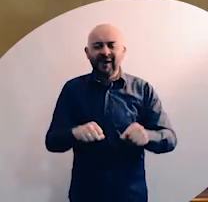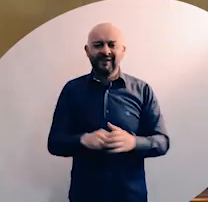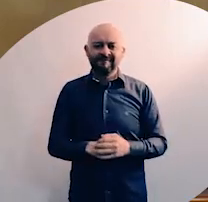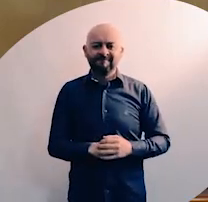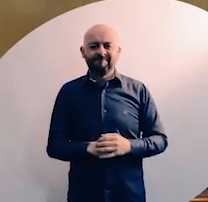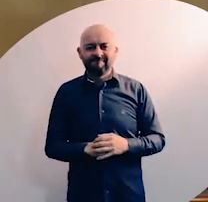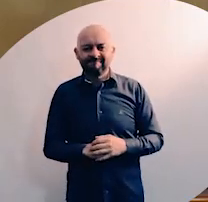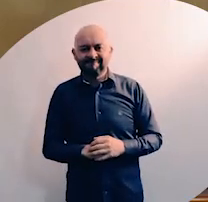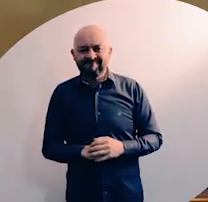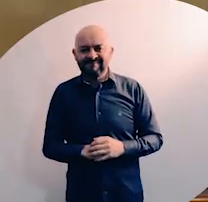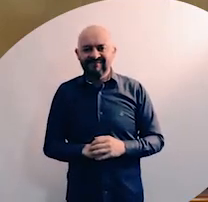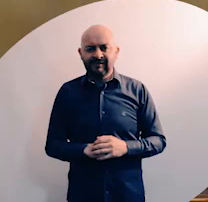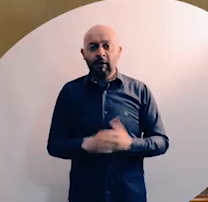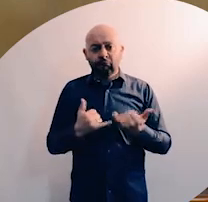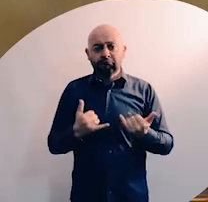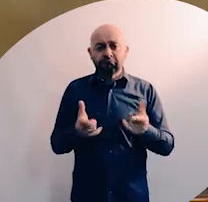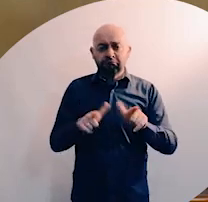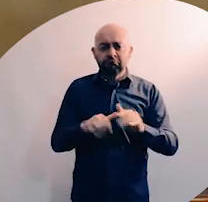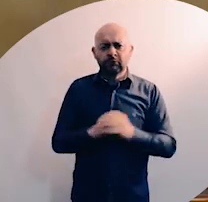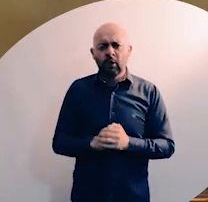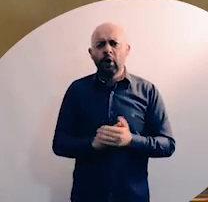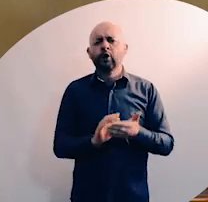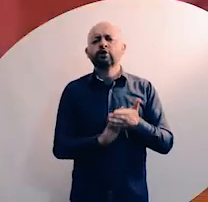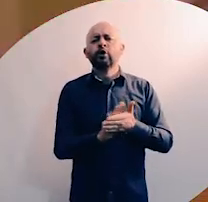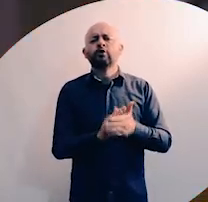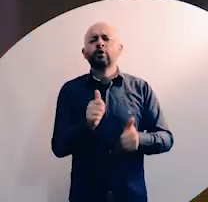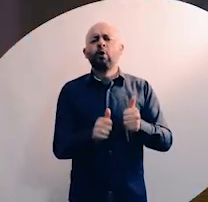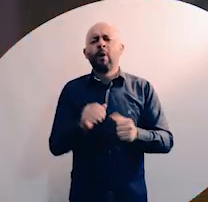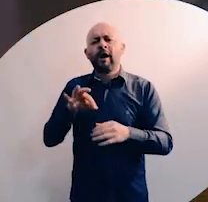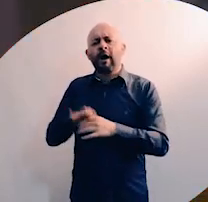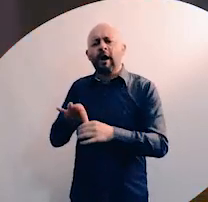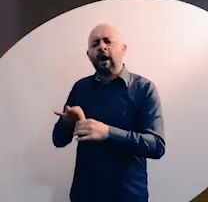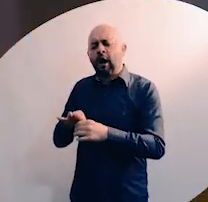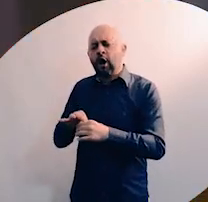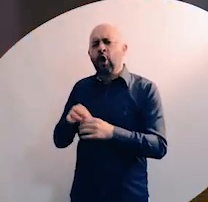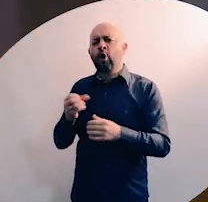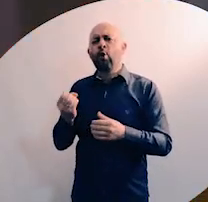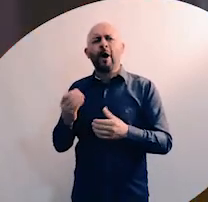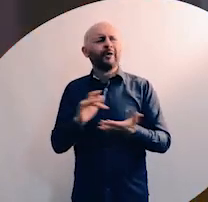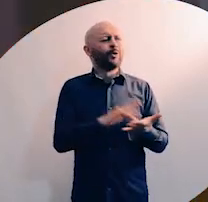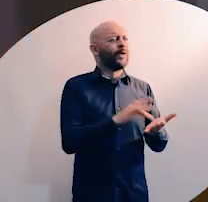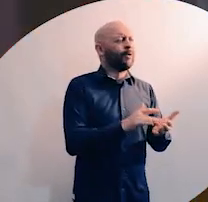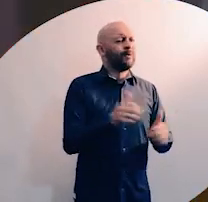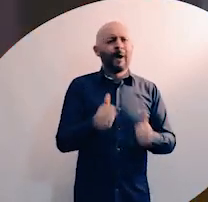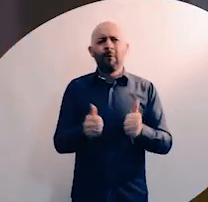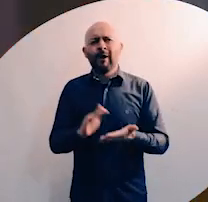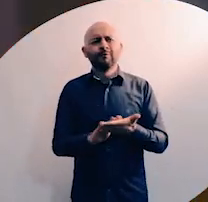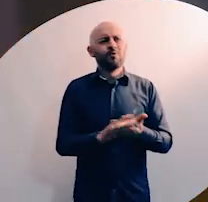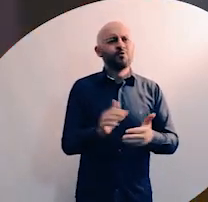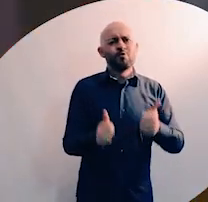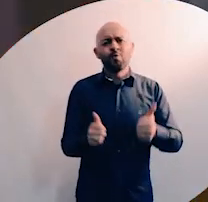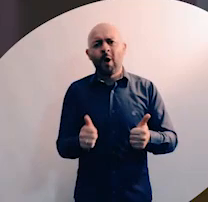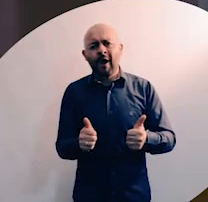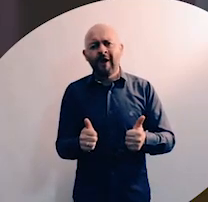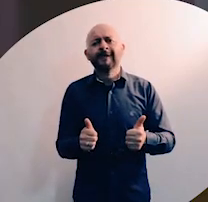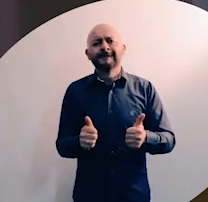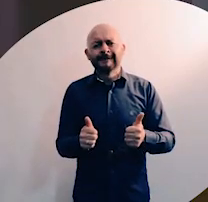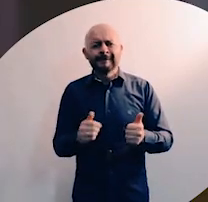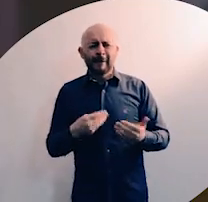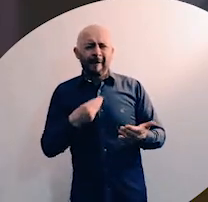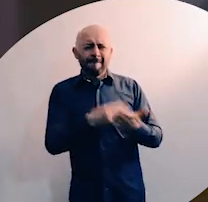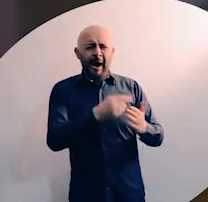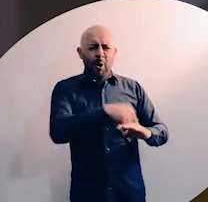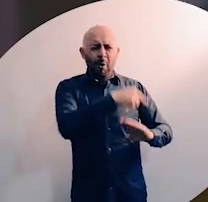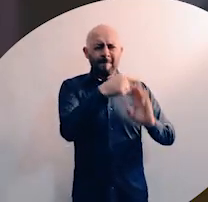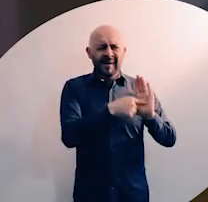pagar una menor cuota y esa diferencia que se genera es un ahorro. Ahora bien, ¿qué hacer con los ahorros cuando se tiene una